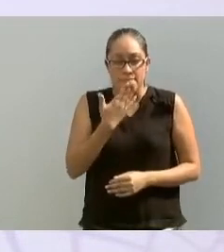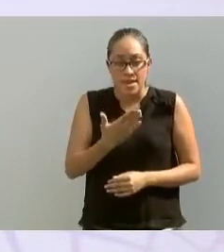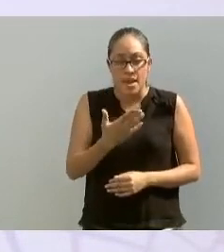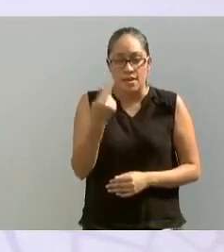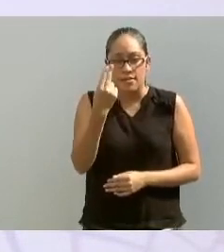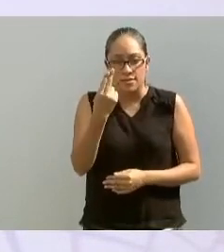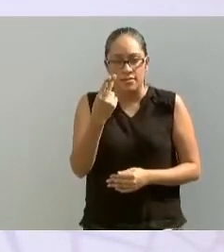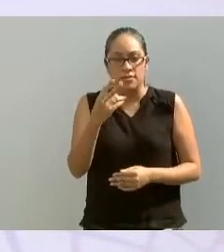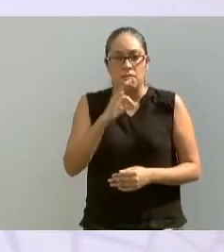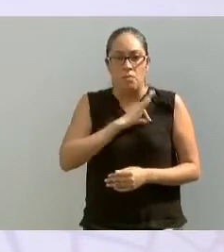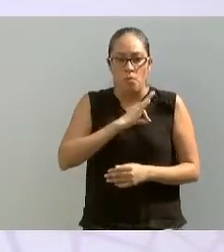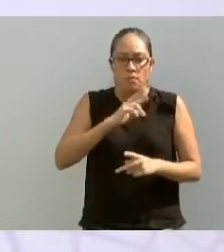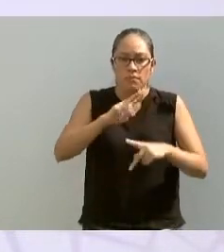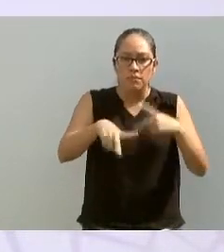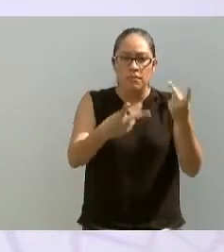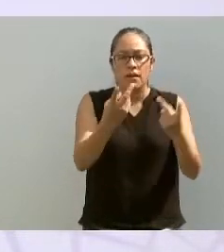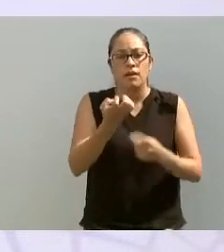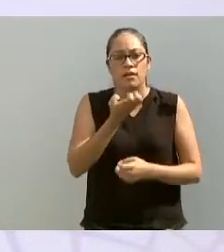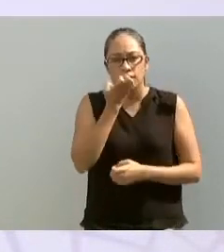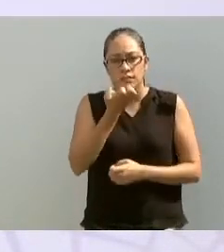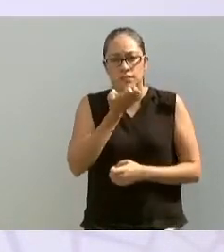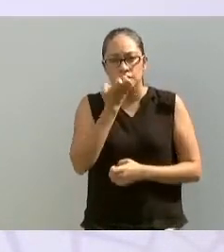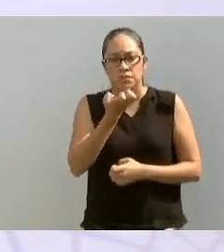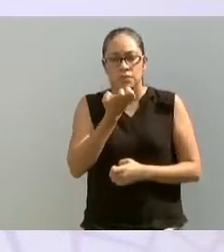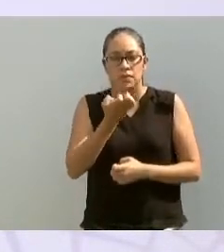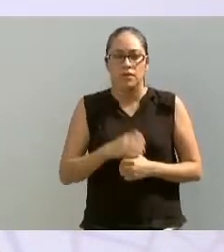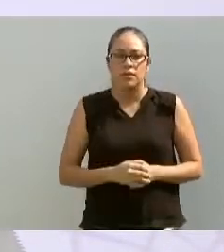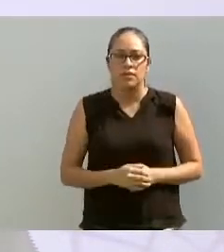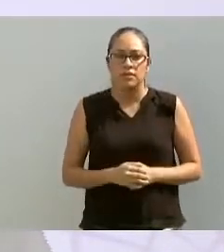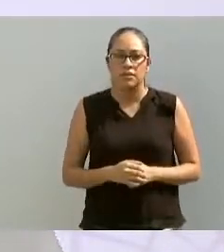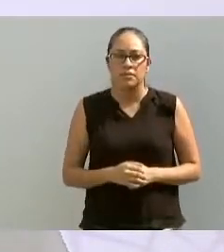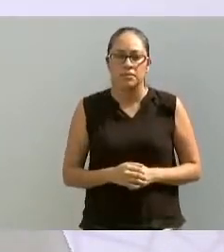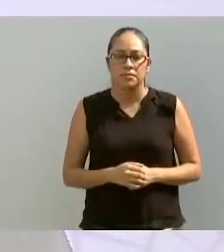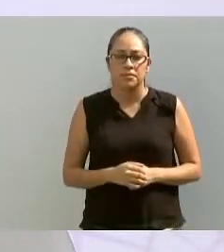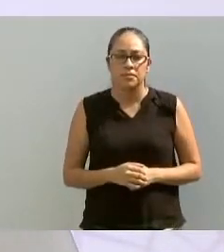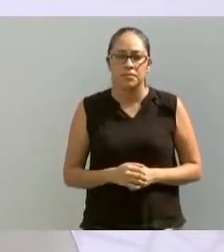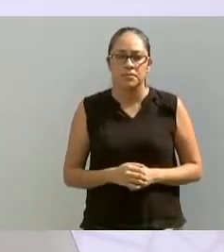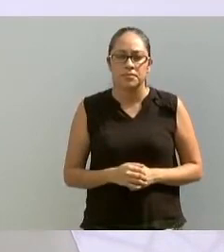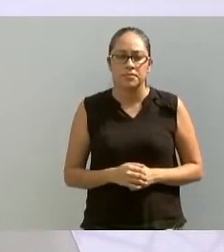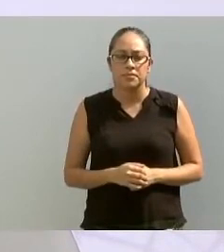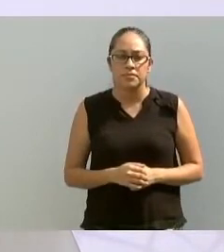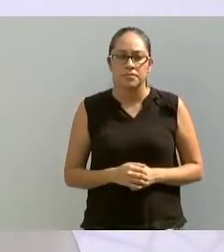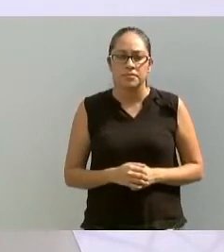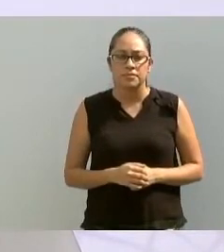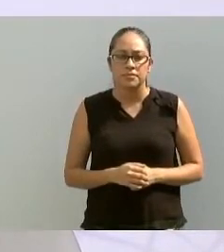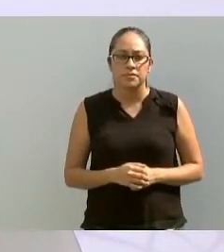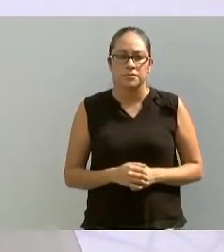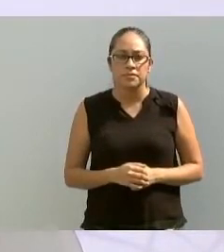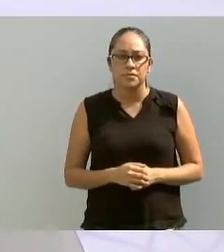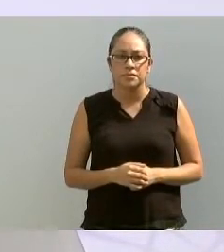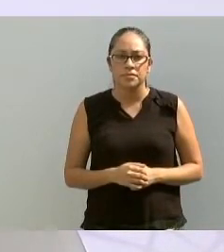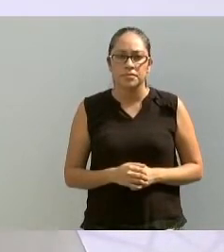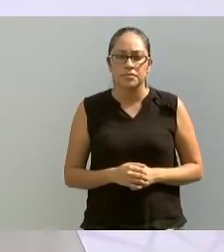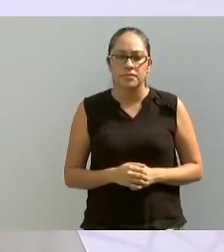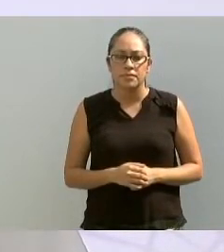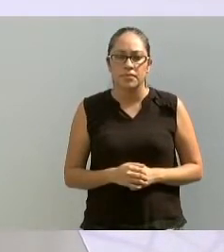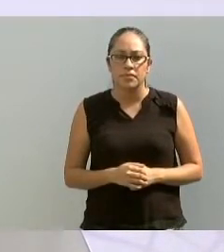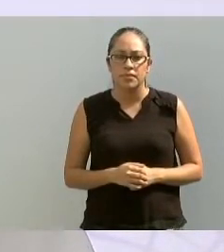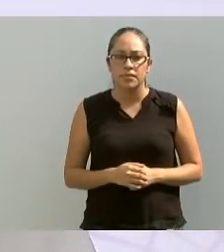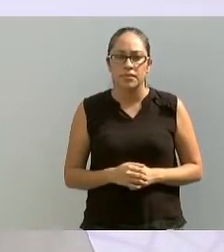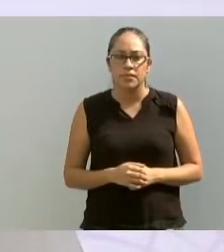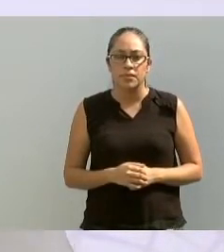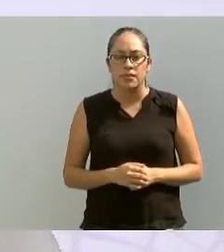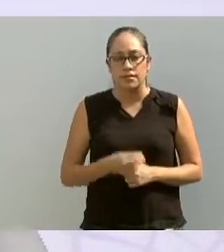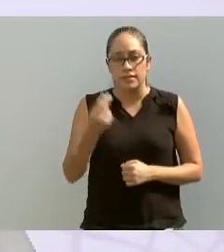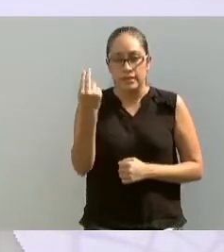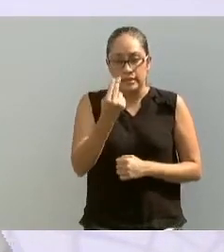educación, que se tenga posibilidad de